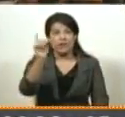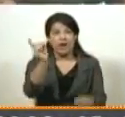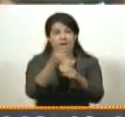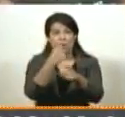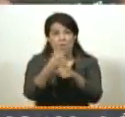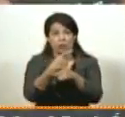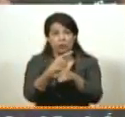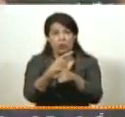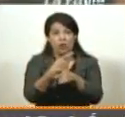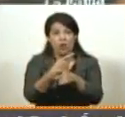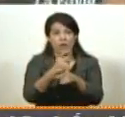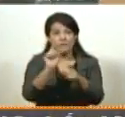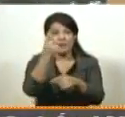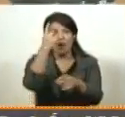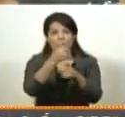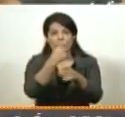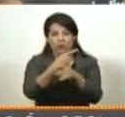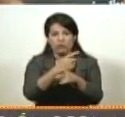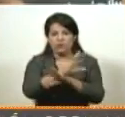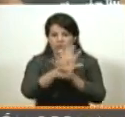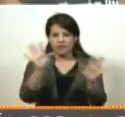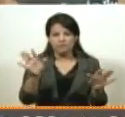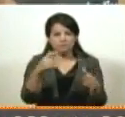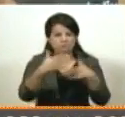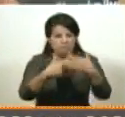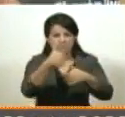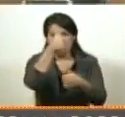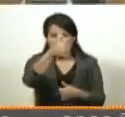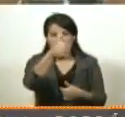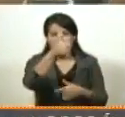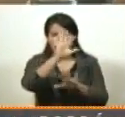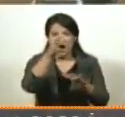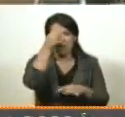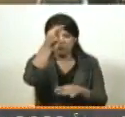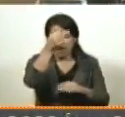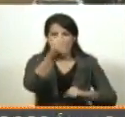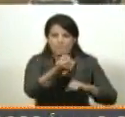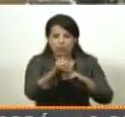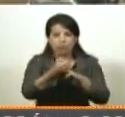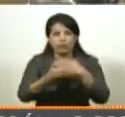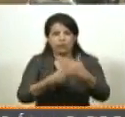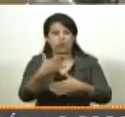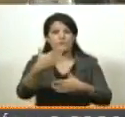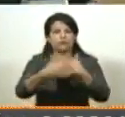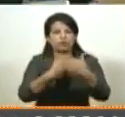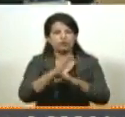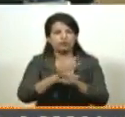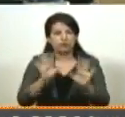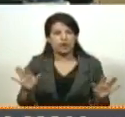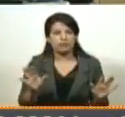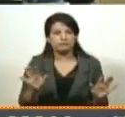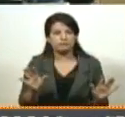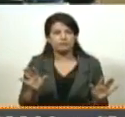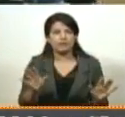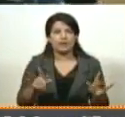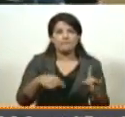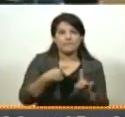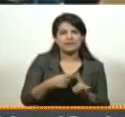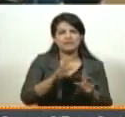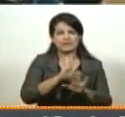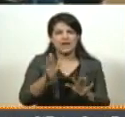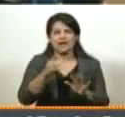1 de agosto. Es decir, eso funcionó muy bien, el Consejo acompañó ese proceso, establecimos una